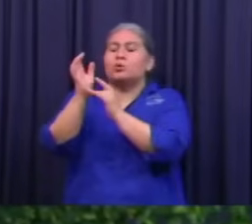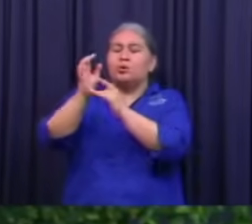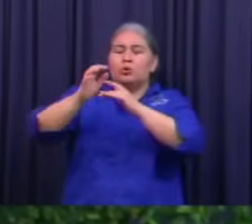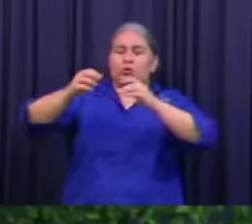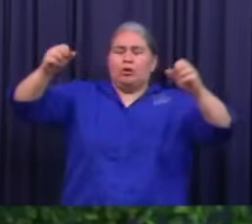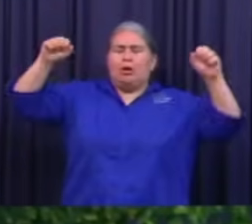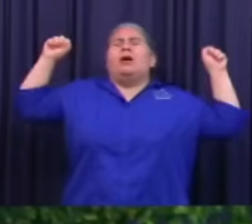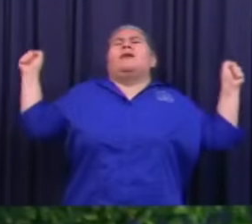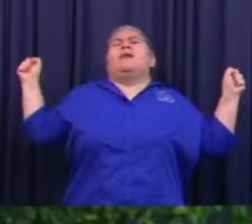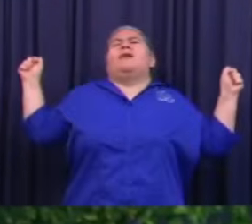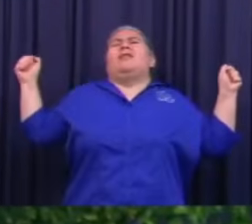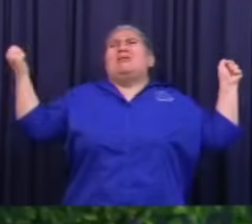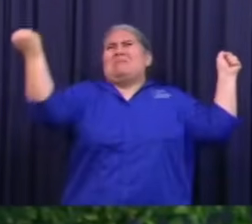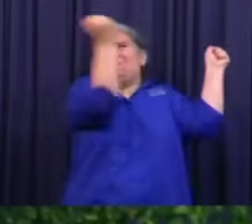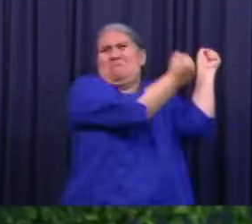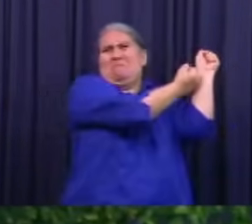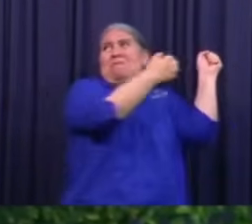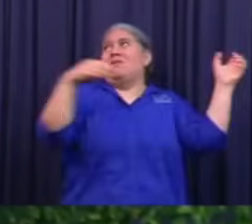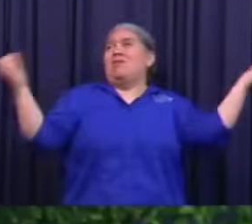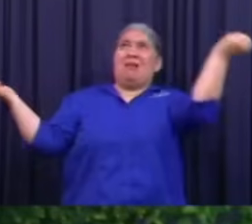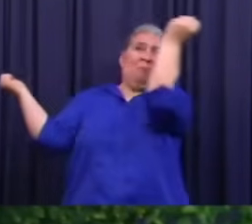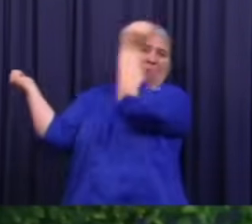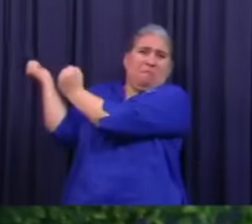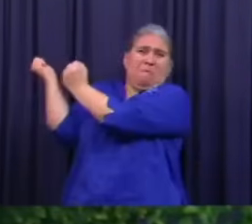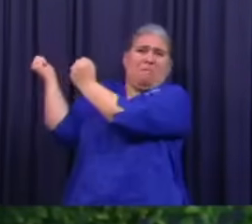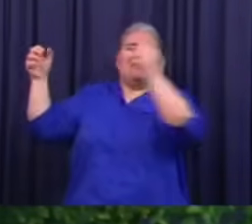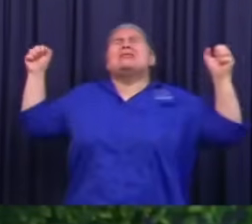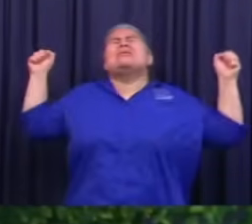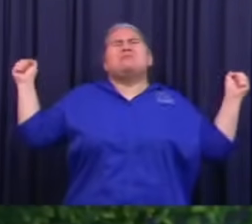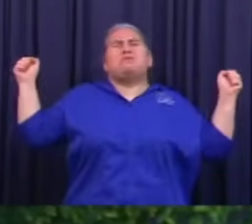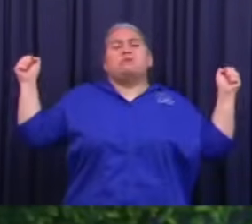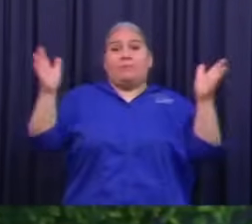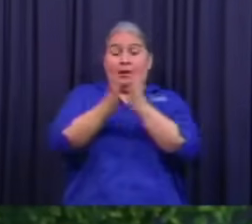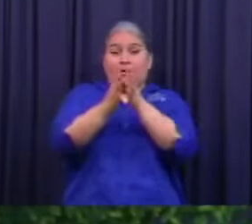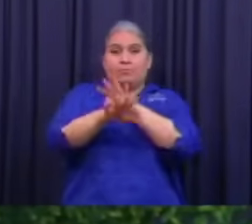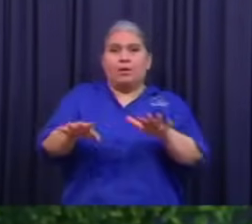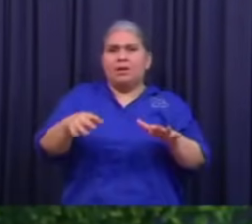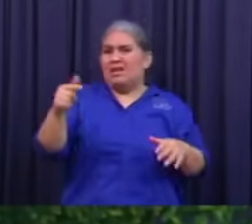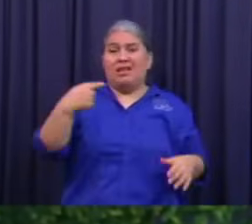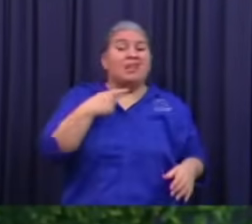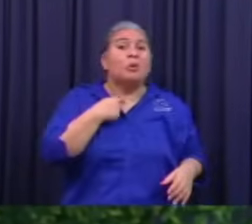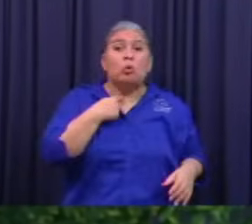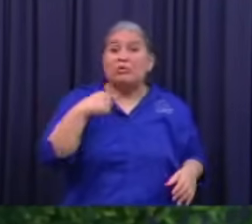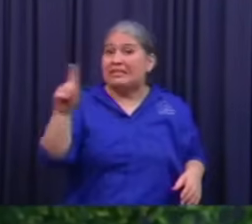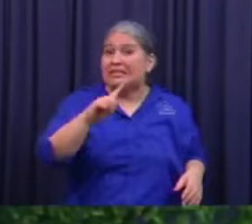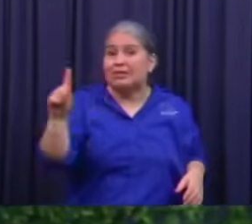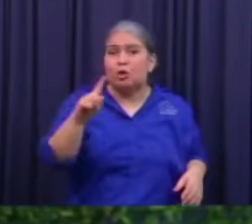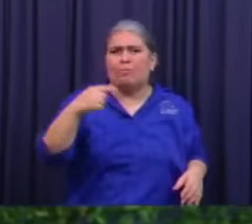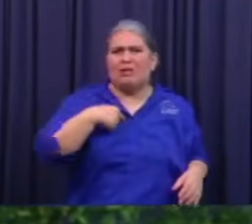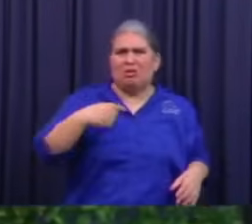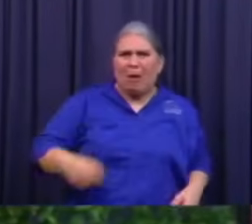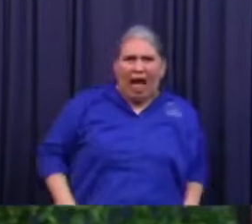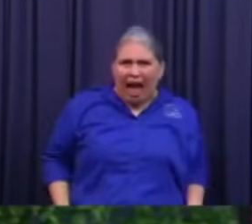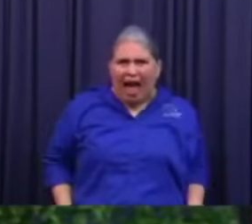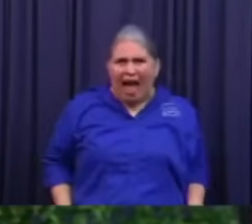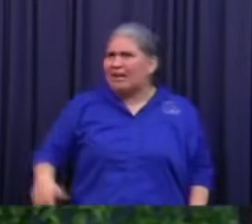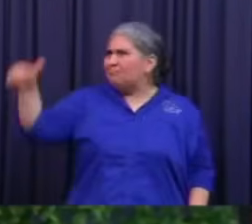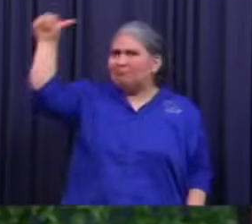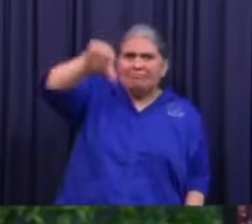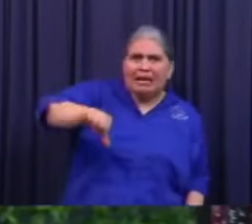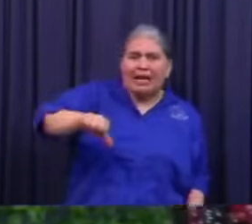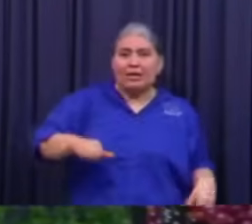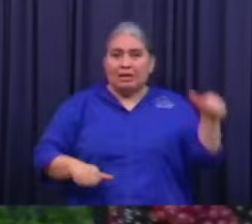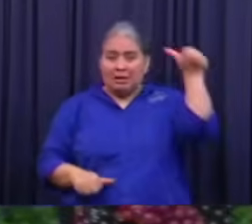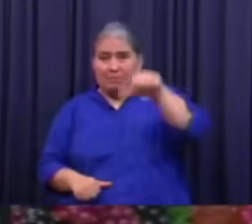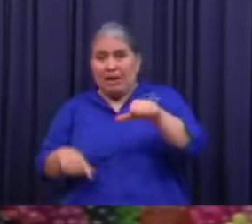me gusta porque termino maldiciendo a los romanos des no lo no digo